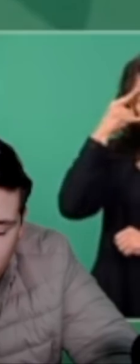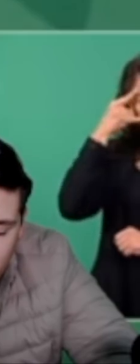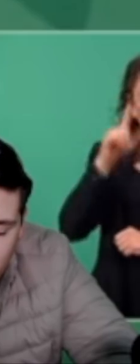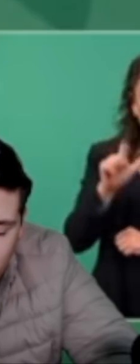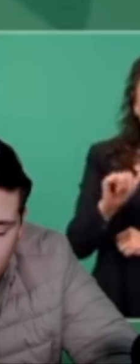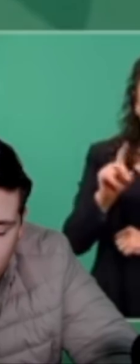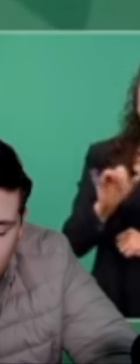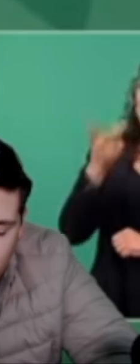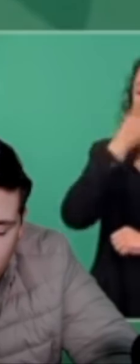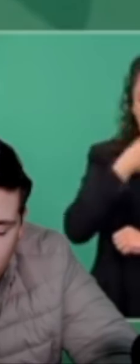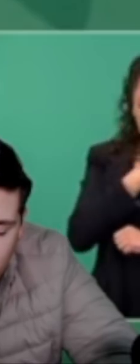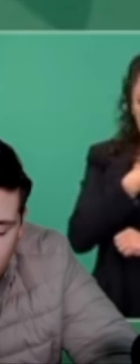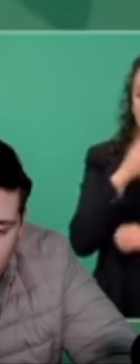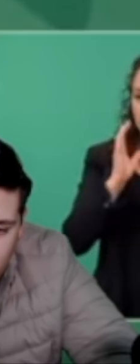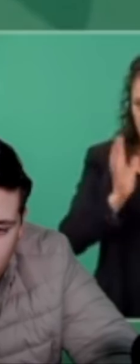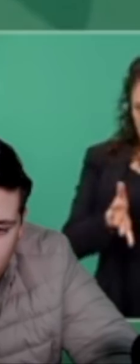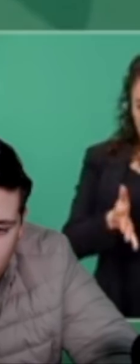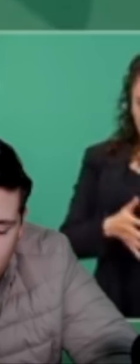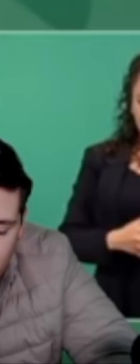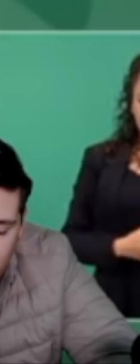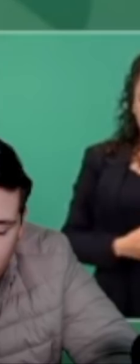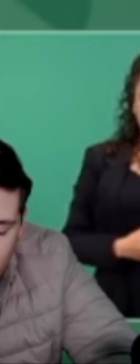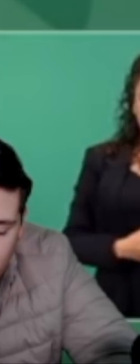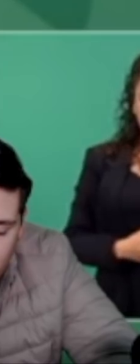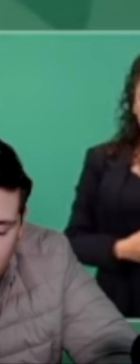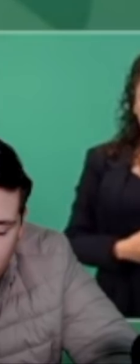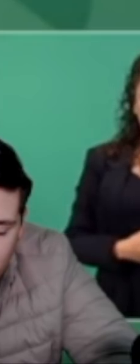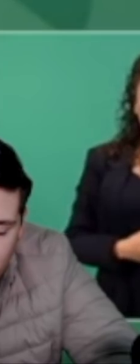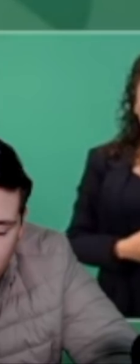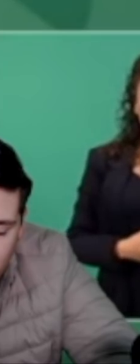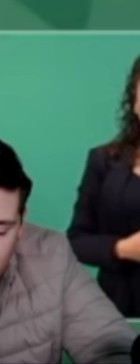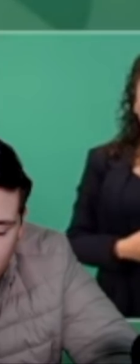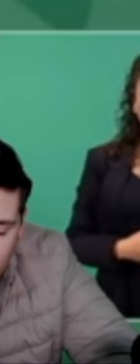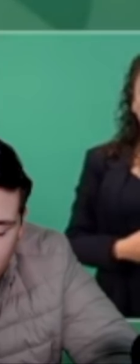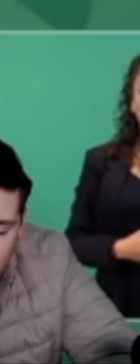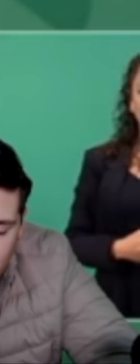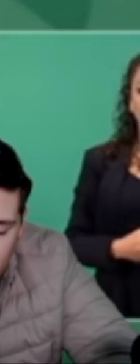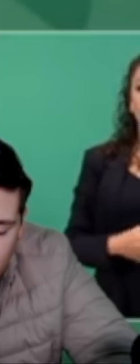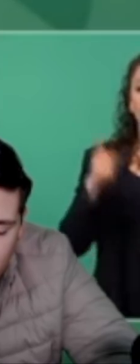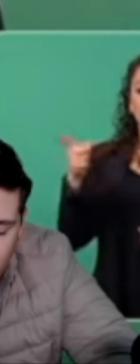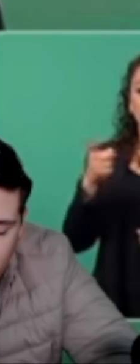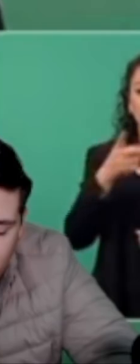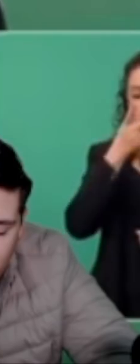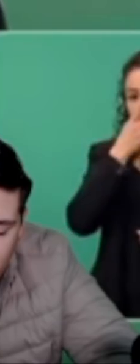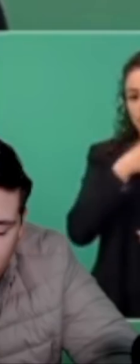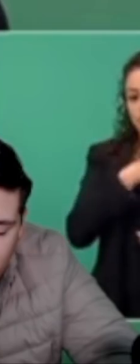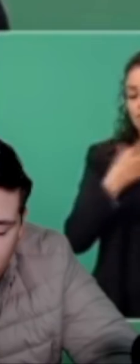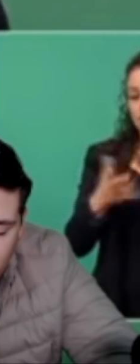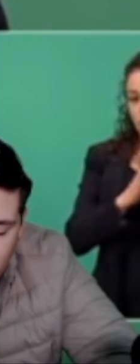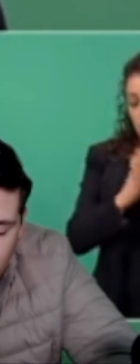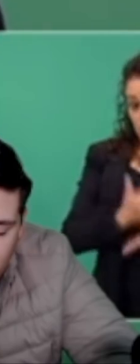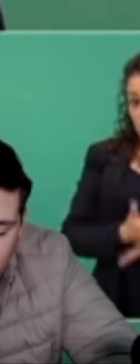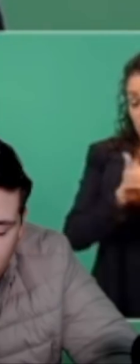Sansores, y ella me pidió que interviniéramos porque